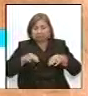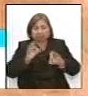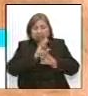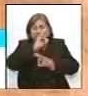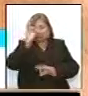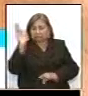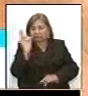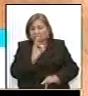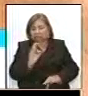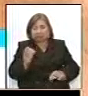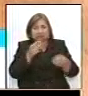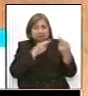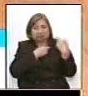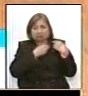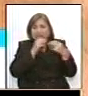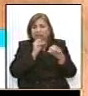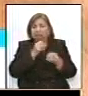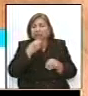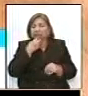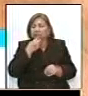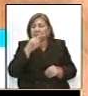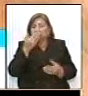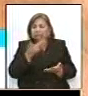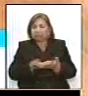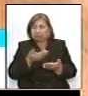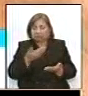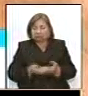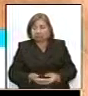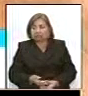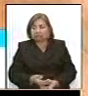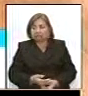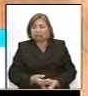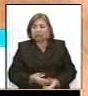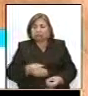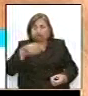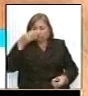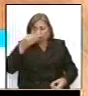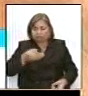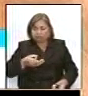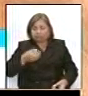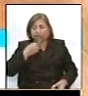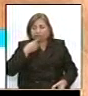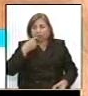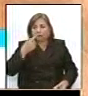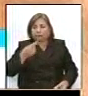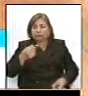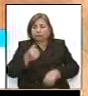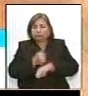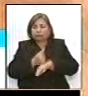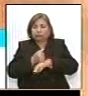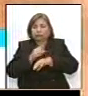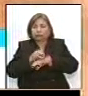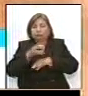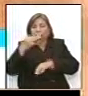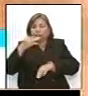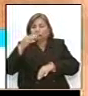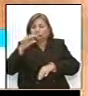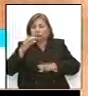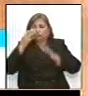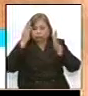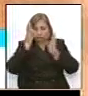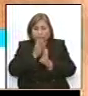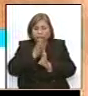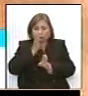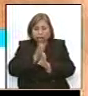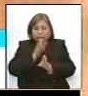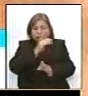nunca ninguna responsabilidad. Dijo, y cito textualmente, por supuesto que él, refiriéndose a su asesor, siempre se mantuvo firme